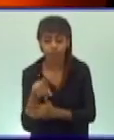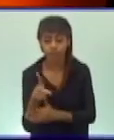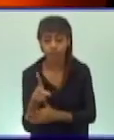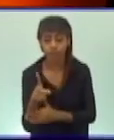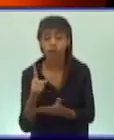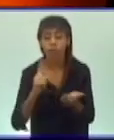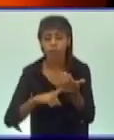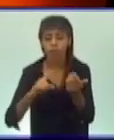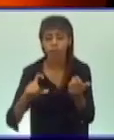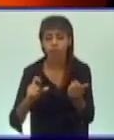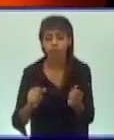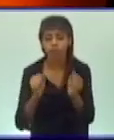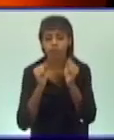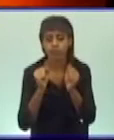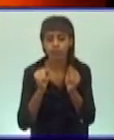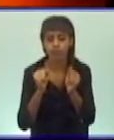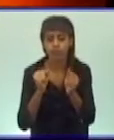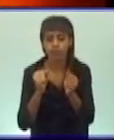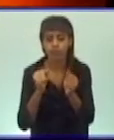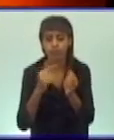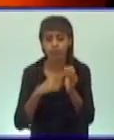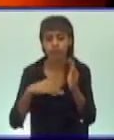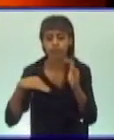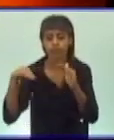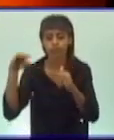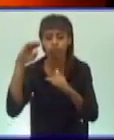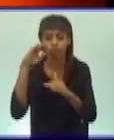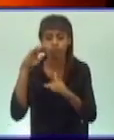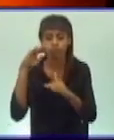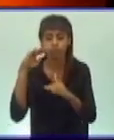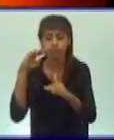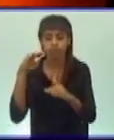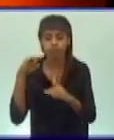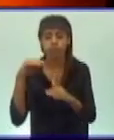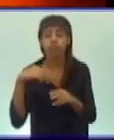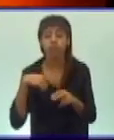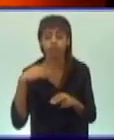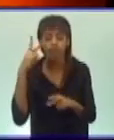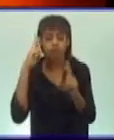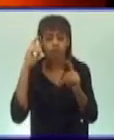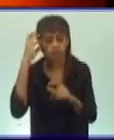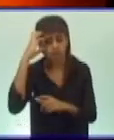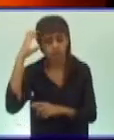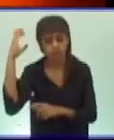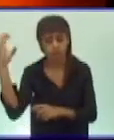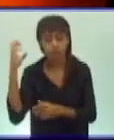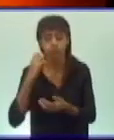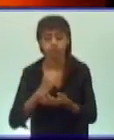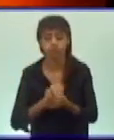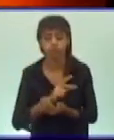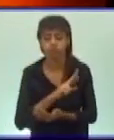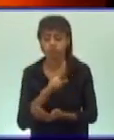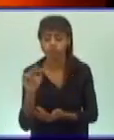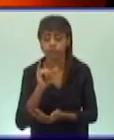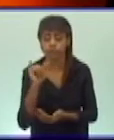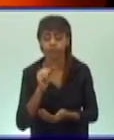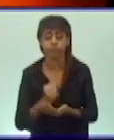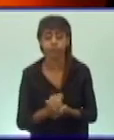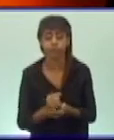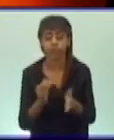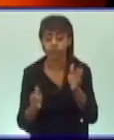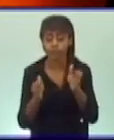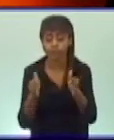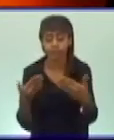la fuerza política dirigente superior del Estado y la revolución. En este periodo también